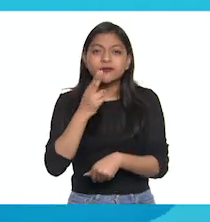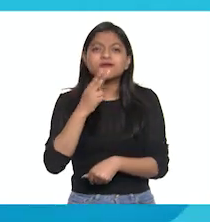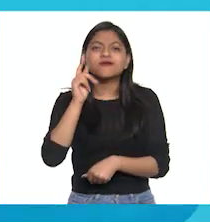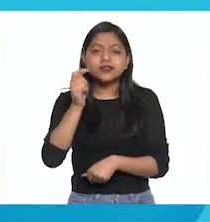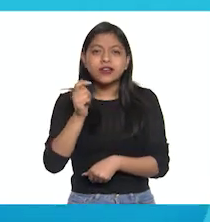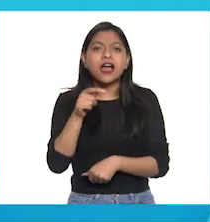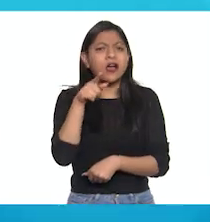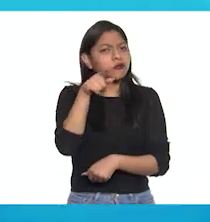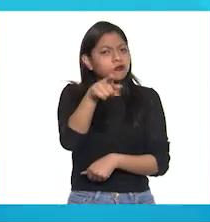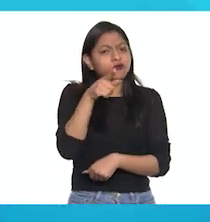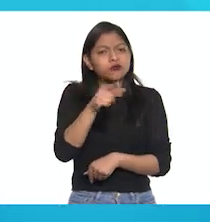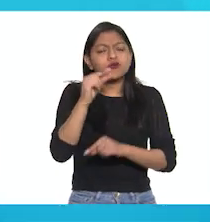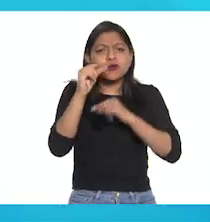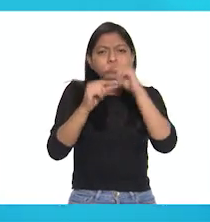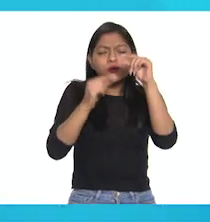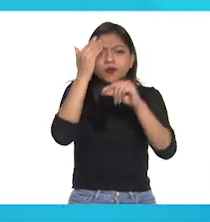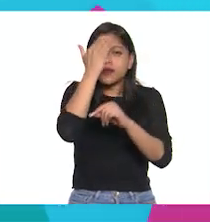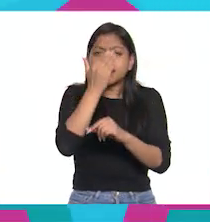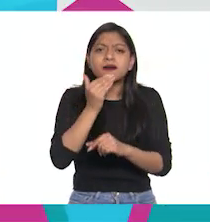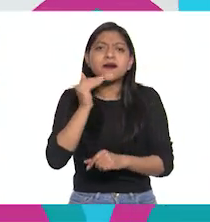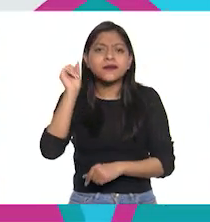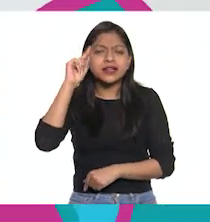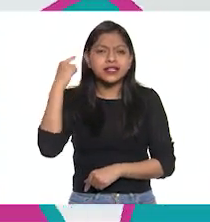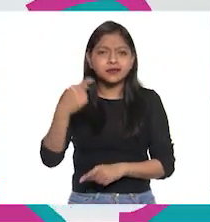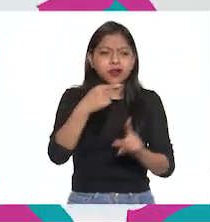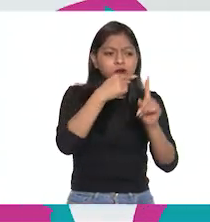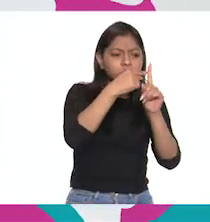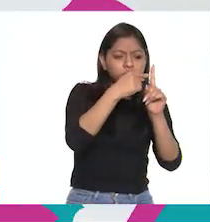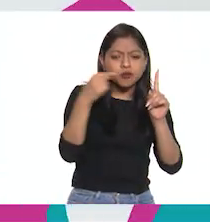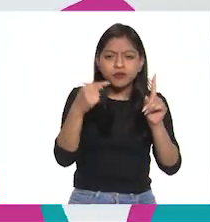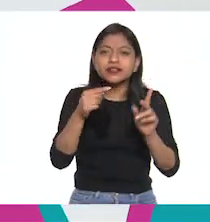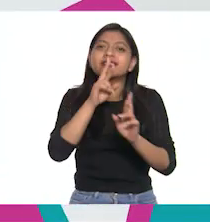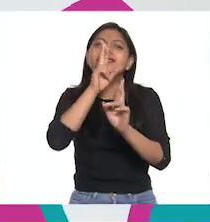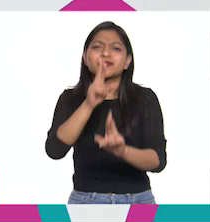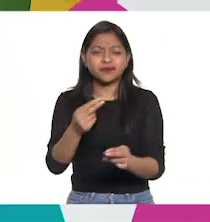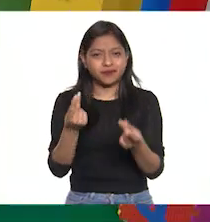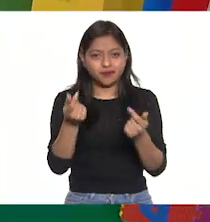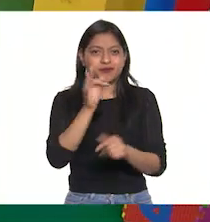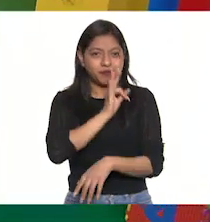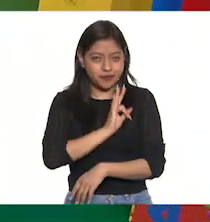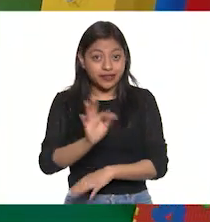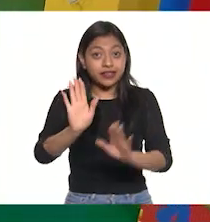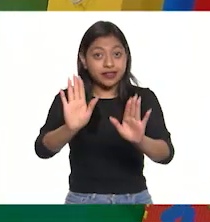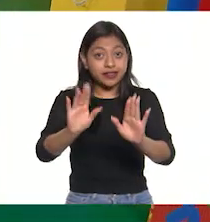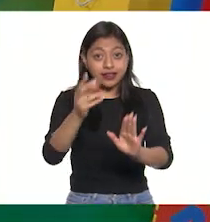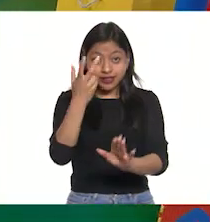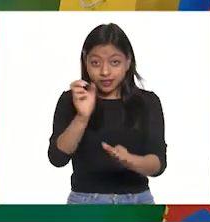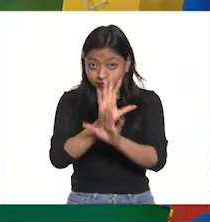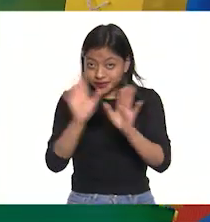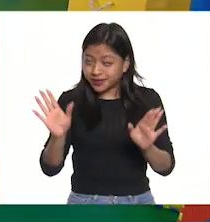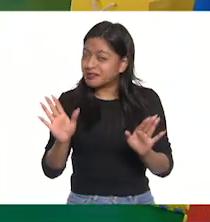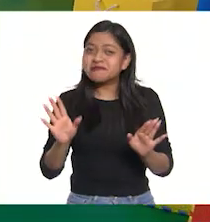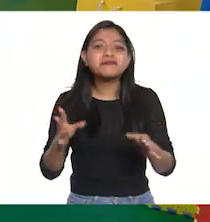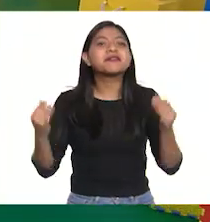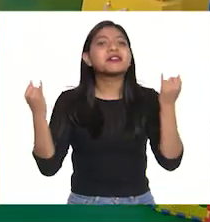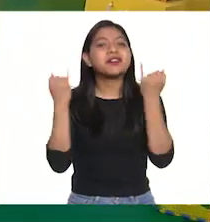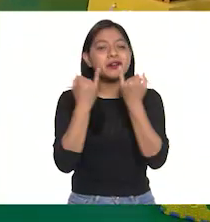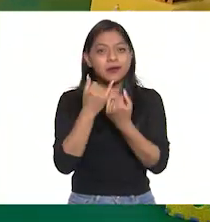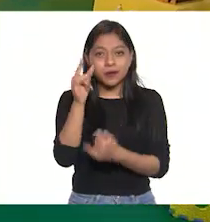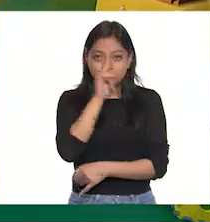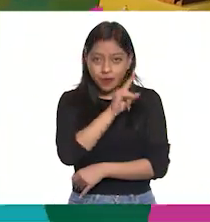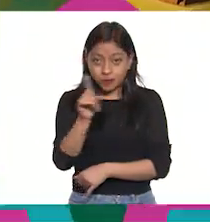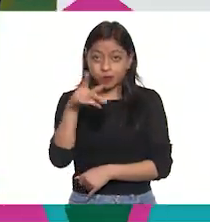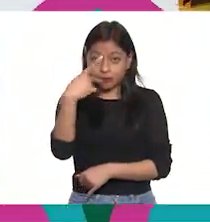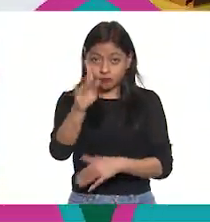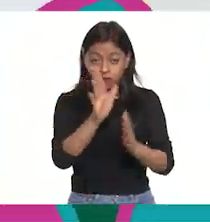estrategias propias para resolver problemas de suma y resta. Pero eso no es todo, niñas y niños, también van a abrir